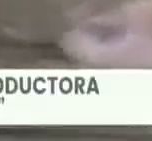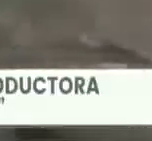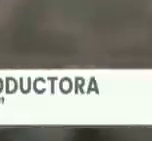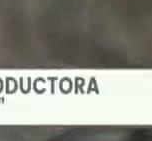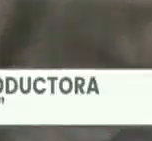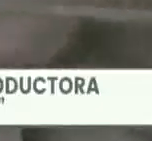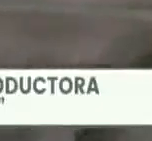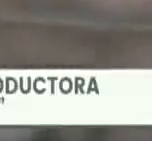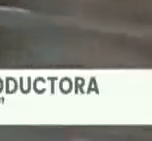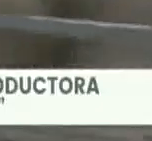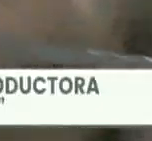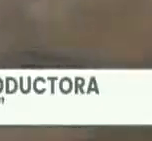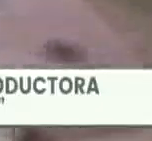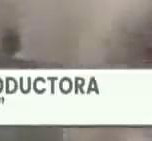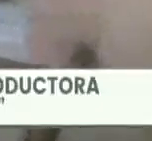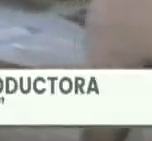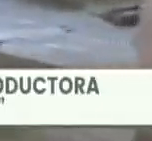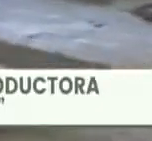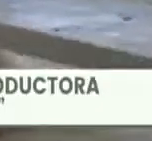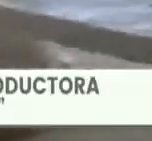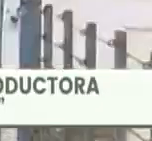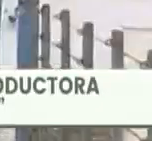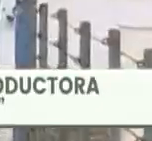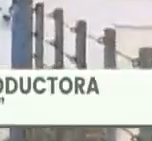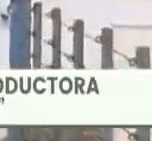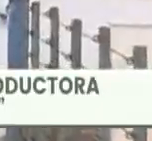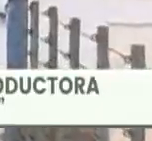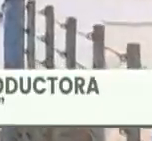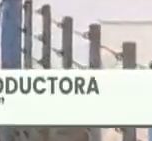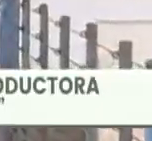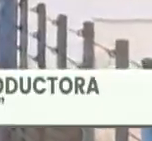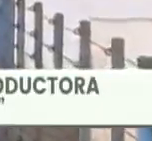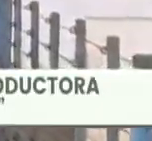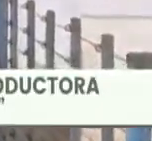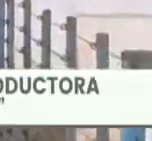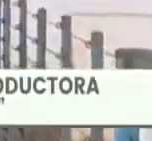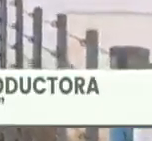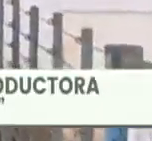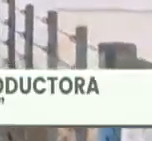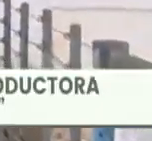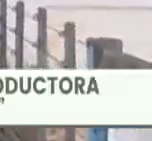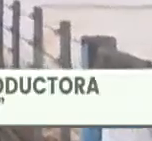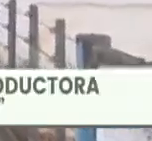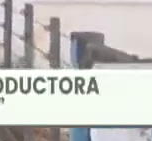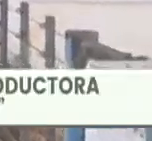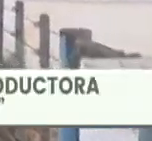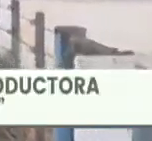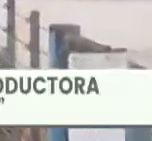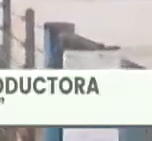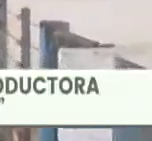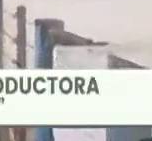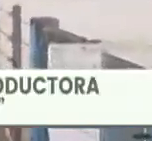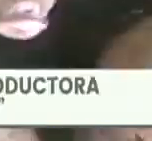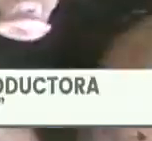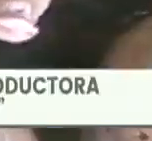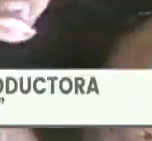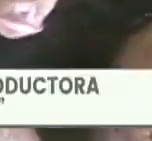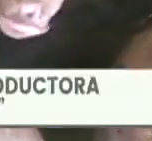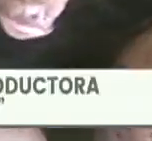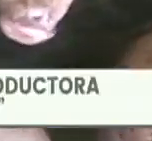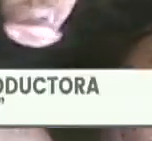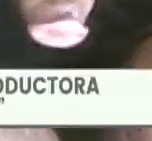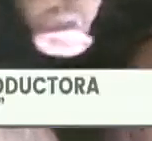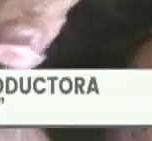manejo, tanto de la genética como lo que es los laboratorios por su inseminación artificial y su bajo porcentaje de mortalidad. Un